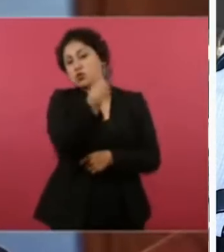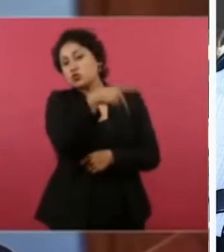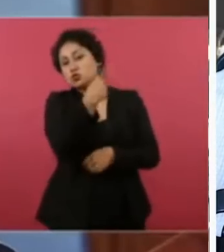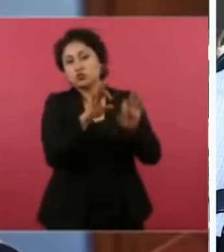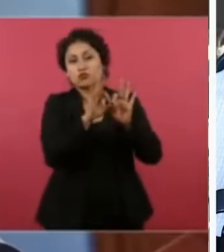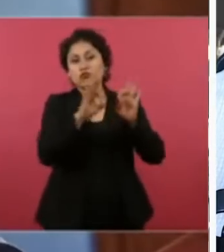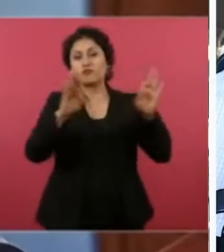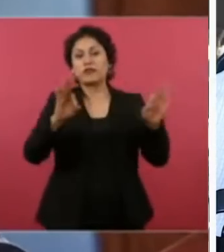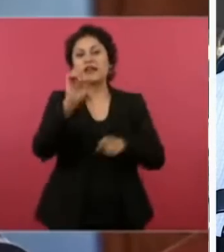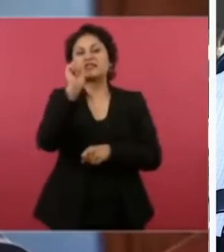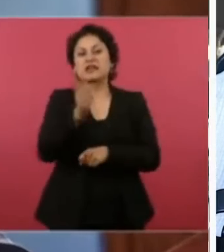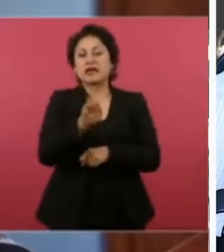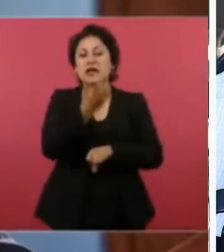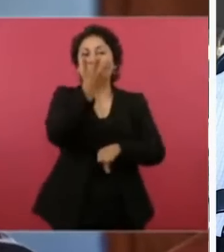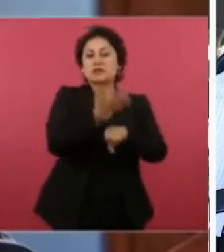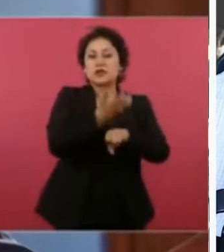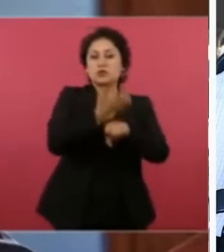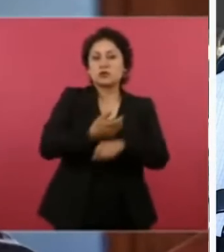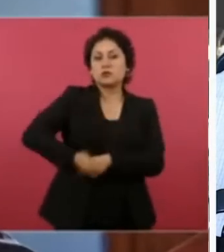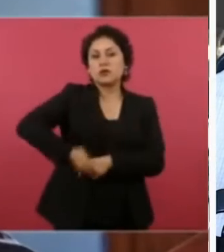primero es una falacia,